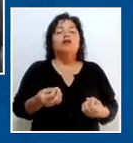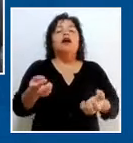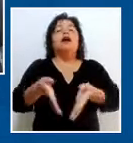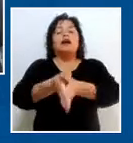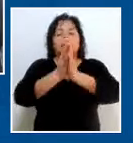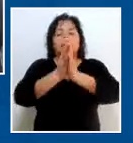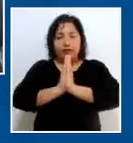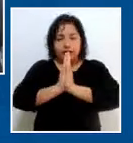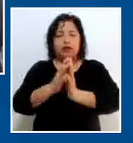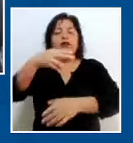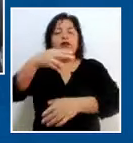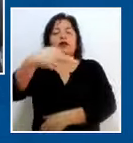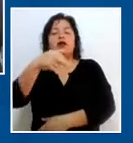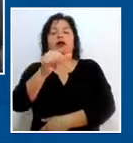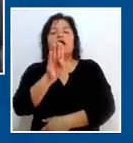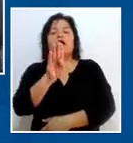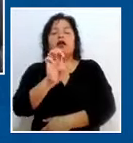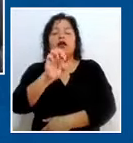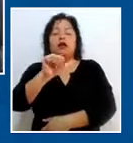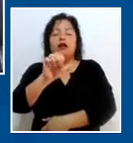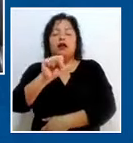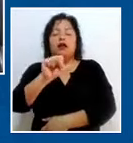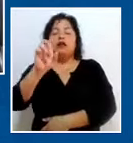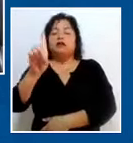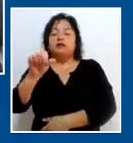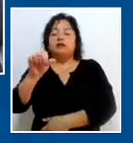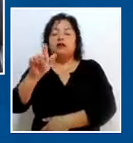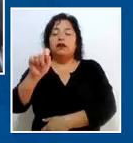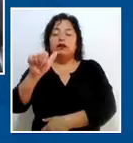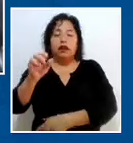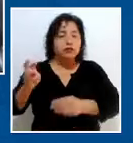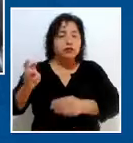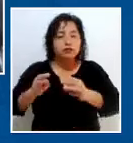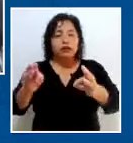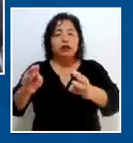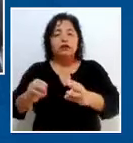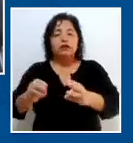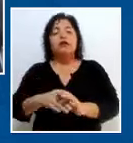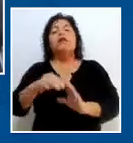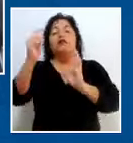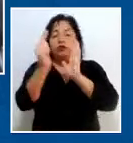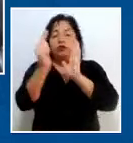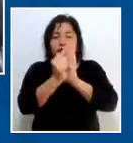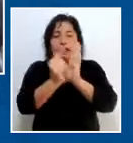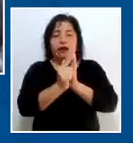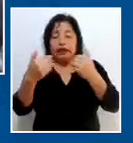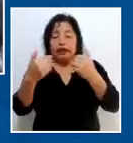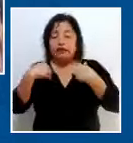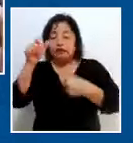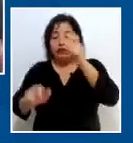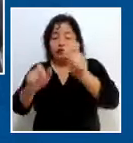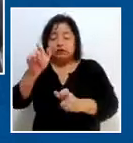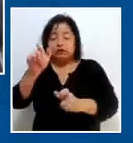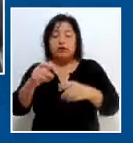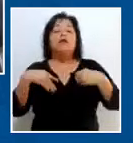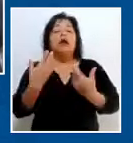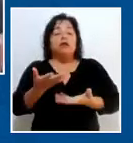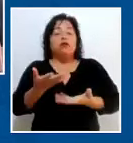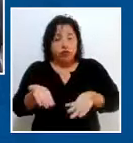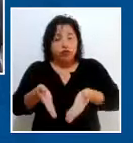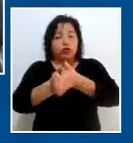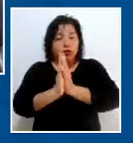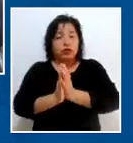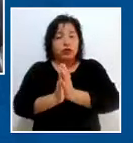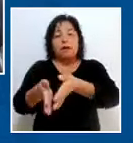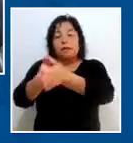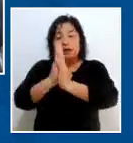habeas data. Es un mecanismo constitucional que tienen también las personas para poder pedirle